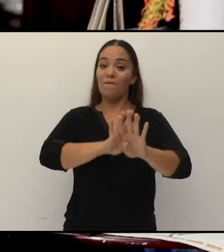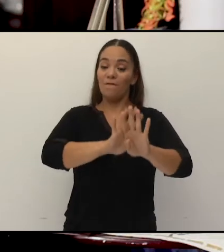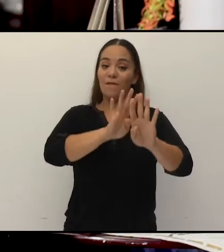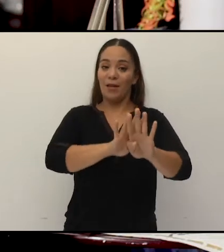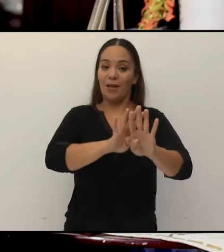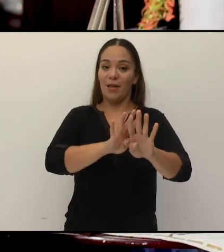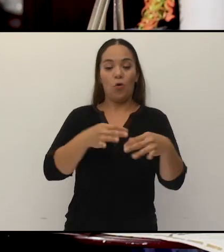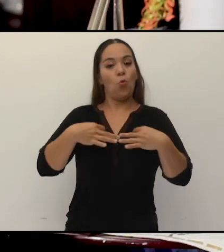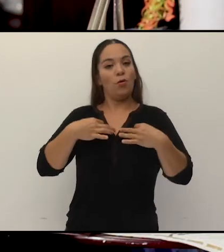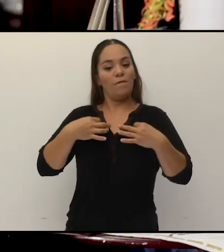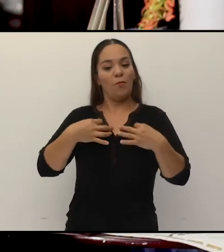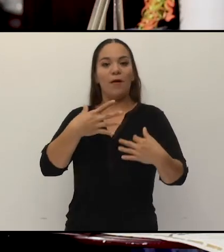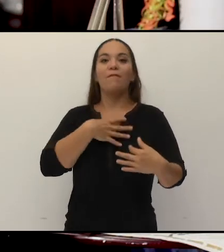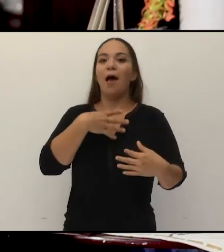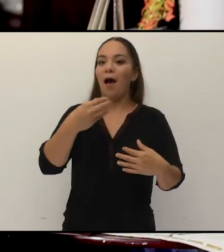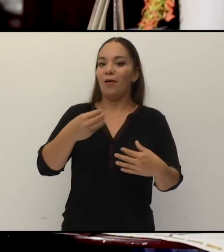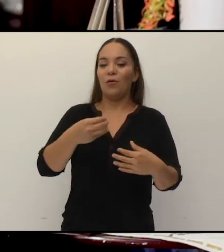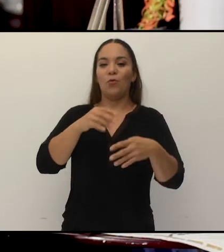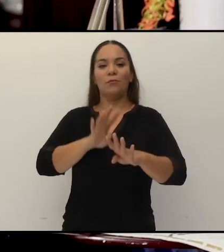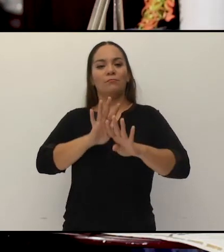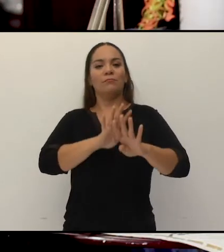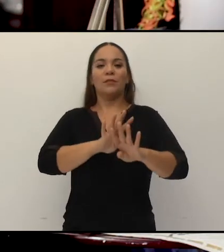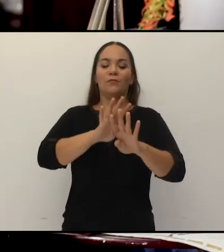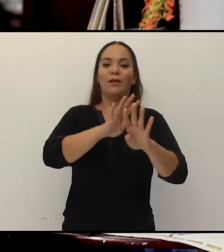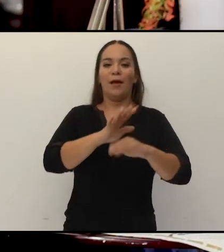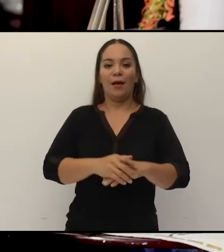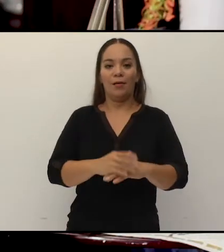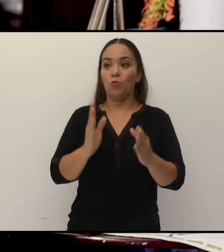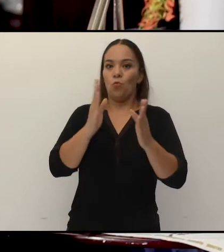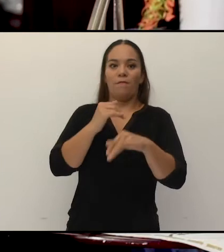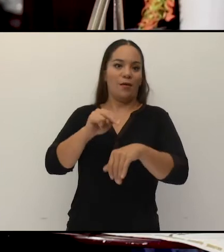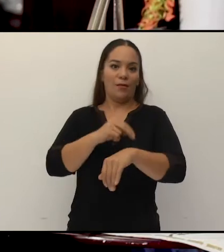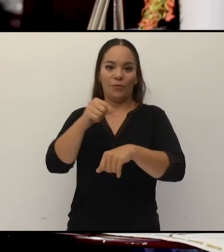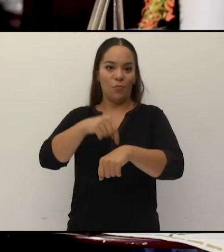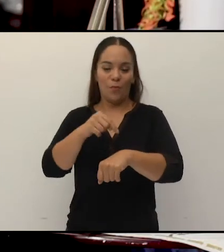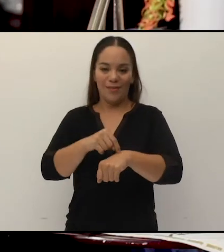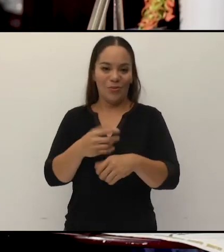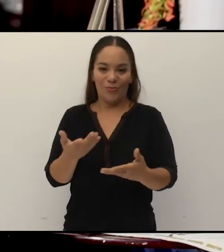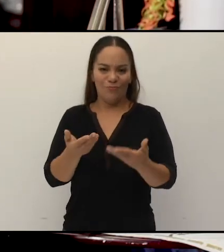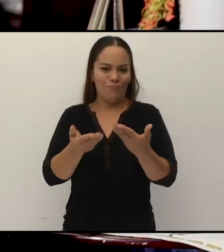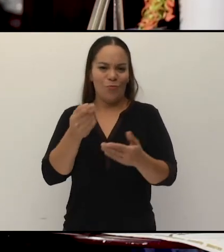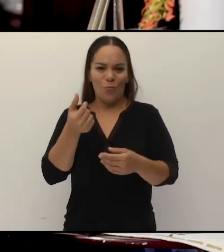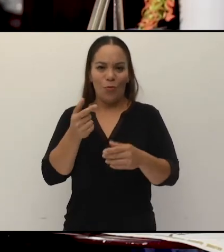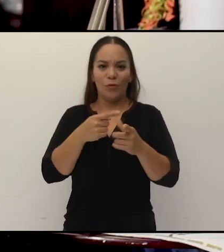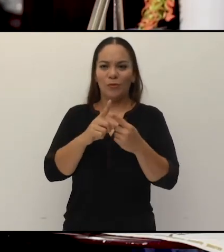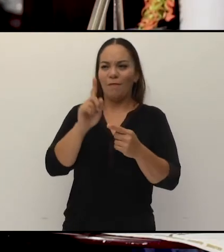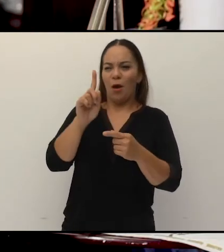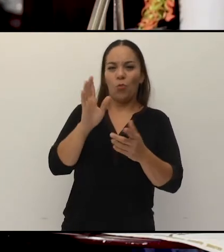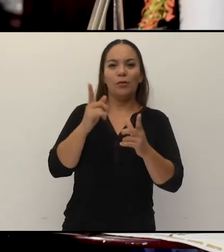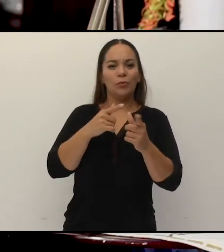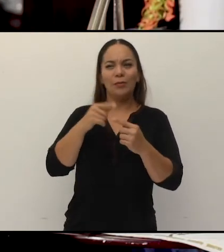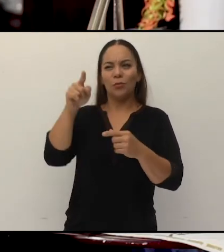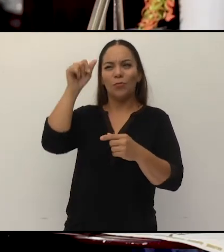que el uniforme de gala era blanco, y desfilaba la Julia Lam, ¿verdad? Y como no había negros prácticamente, eso se me quedó